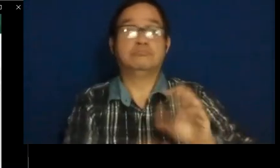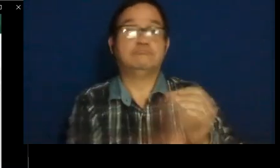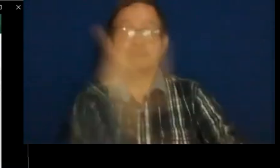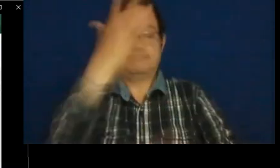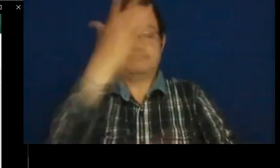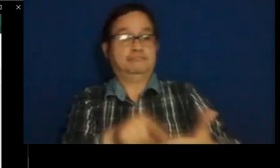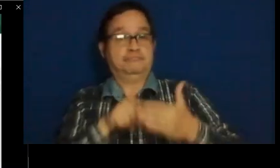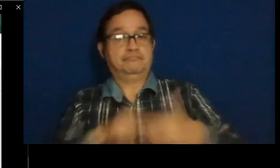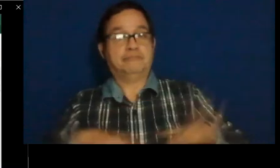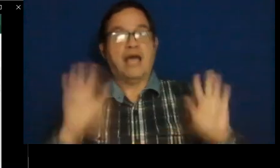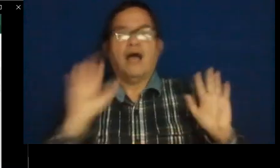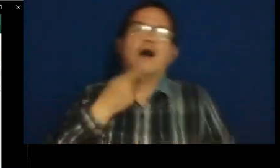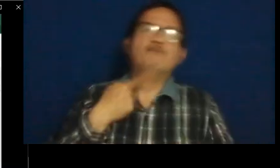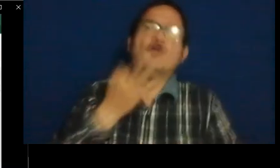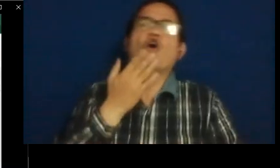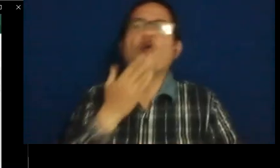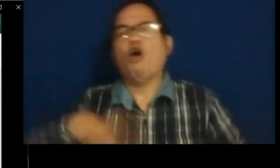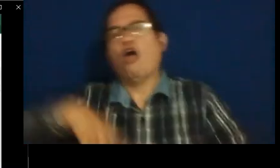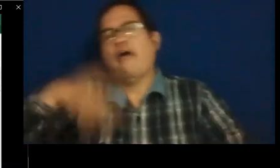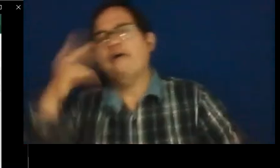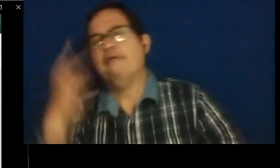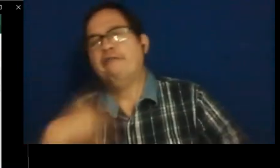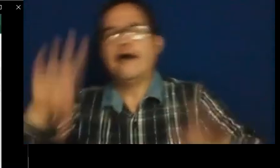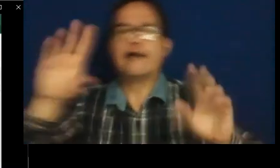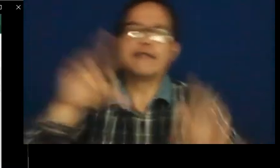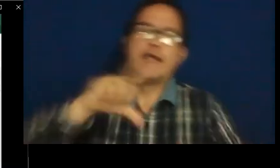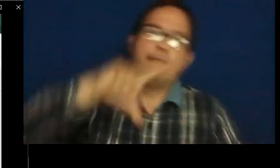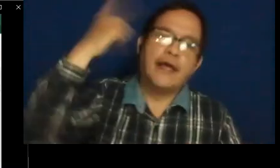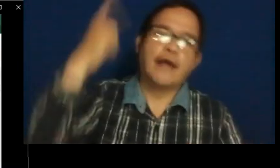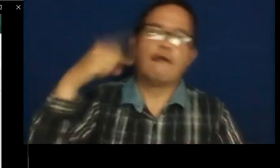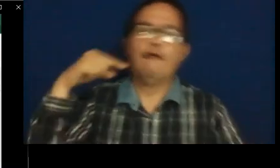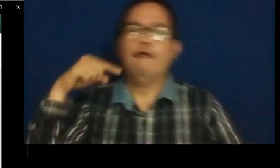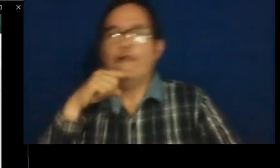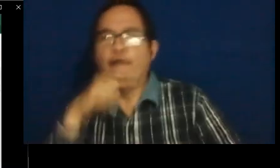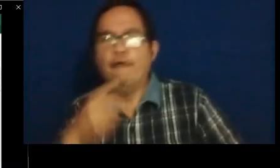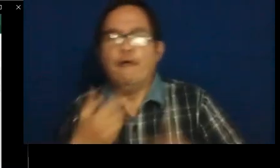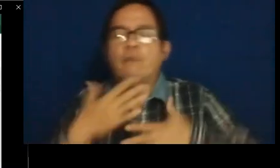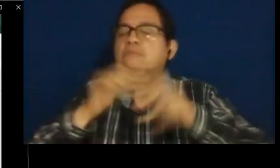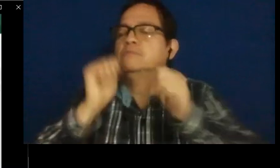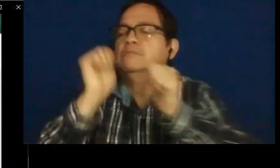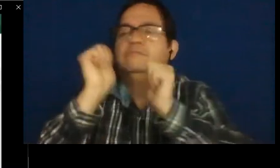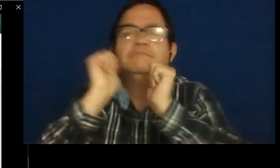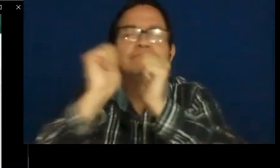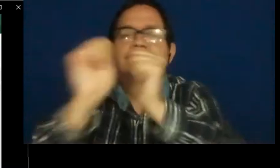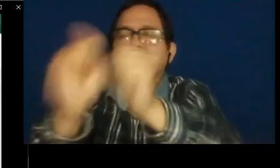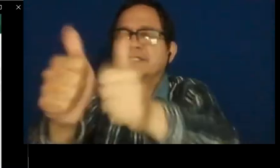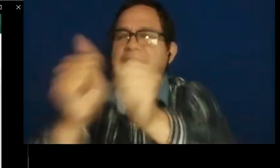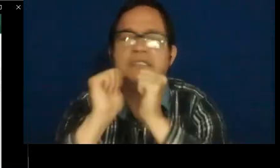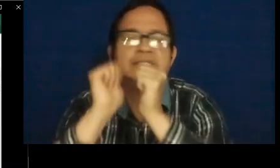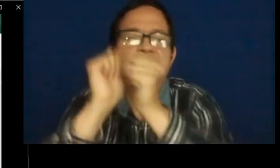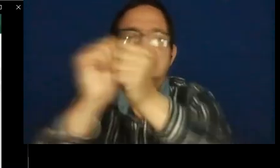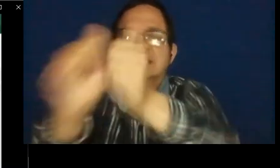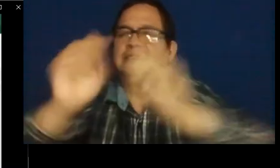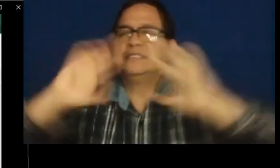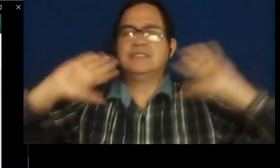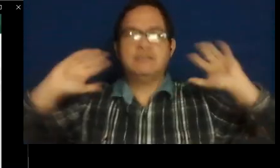que a usted le gusta en colorcito azul, que le gusta mejor blanco con rayitas, que le gusta así, como quiera, no hay problema. Ya es ese toque le da a usted que